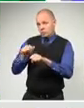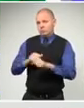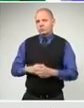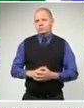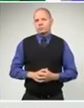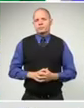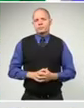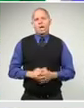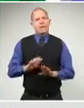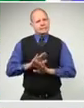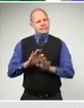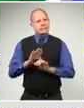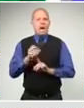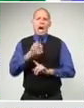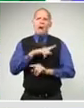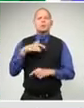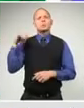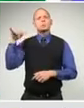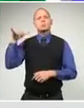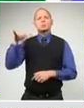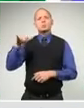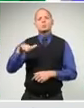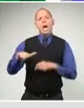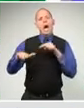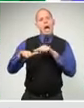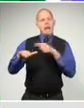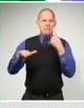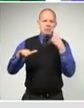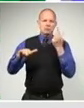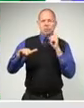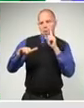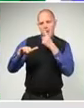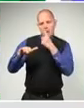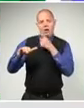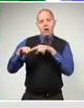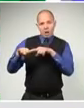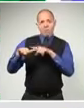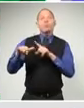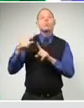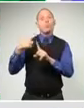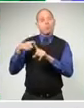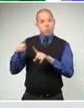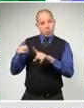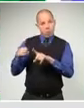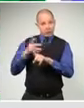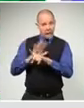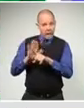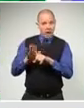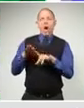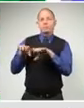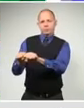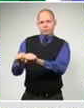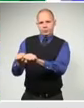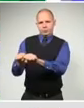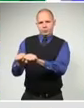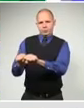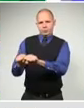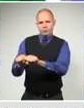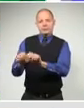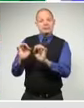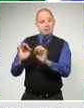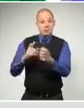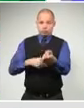que arribaron a nuestro país en los últimos 5 o 6 días y por el protocolo